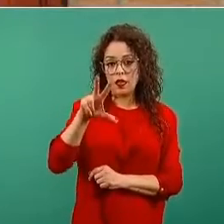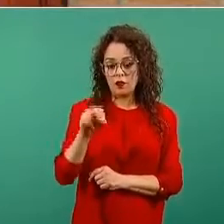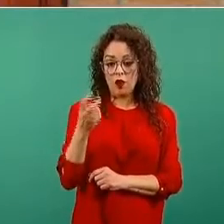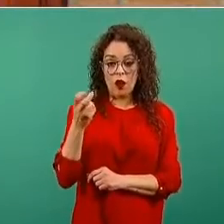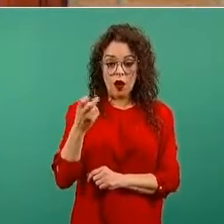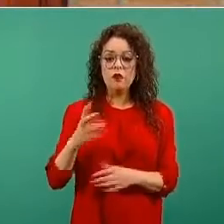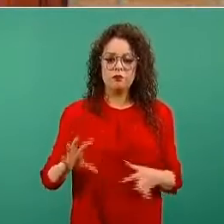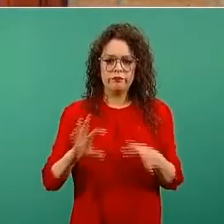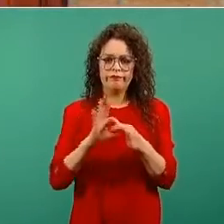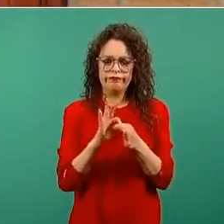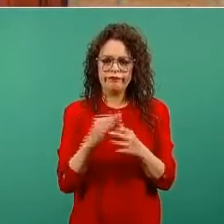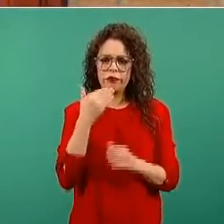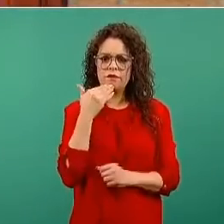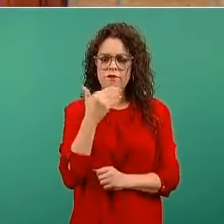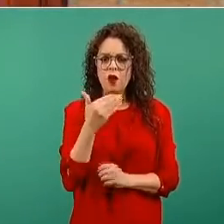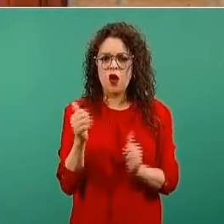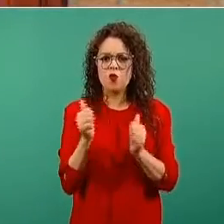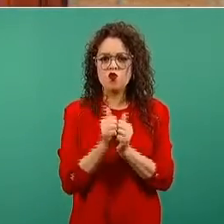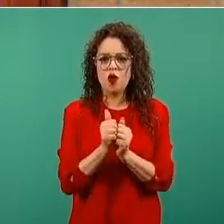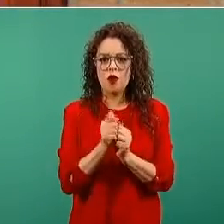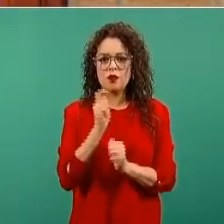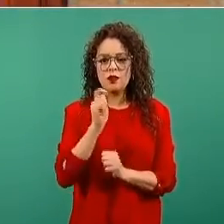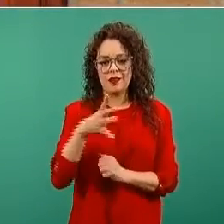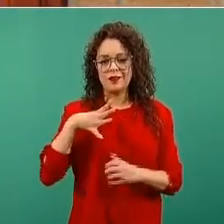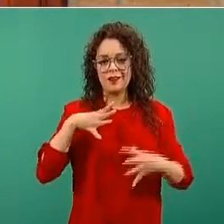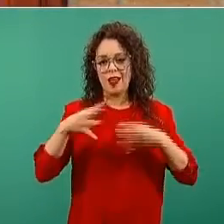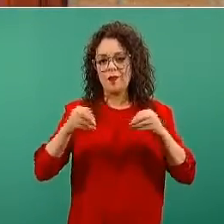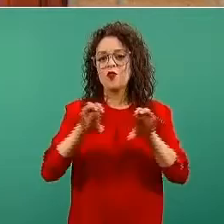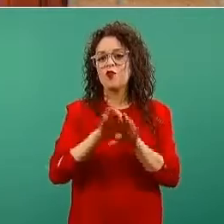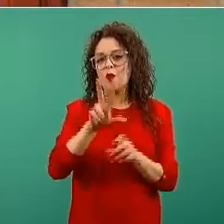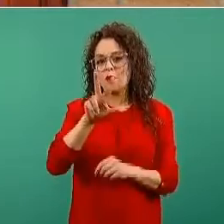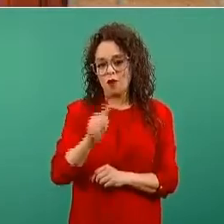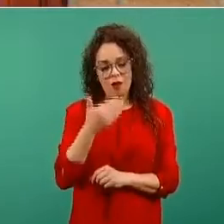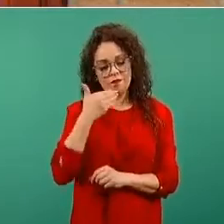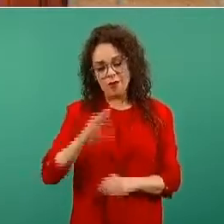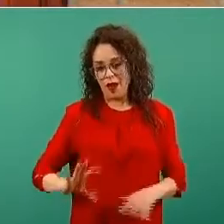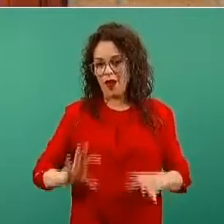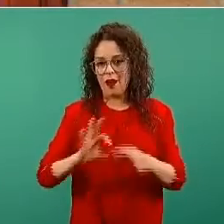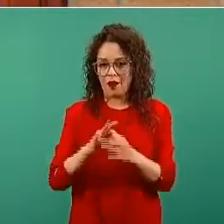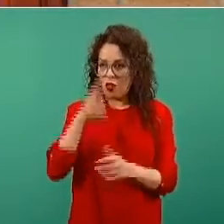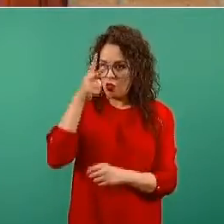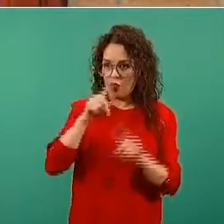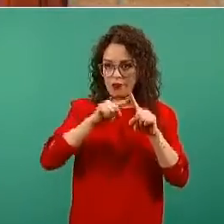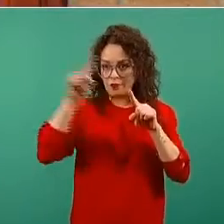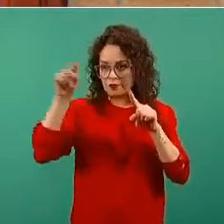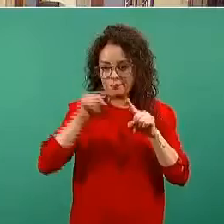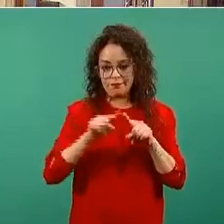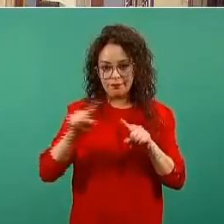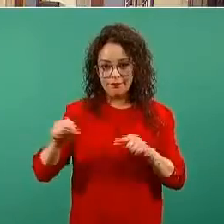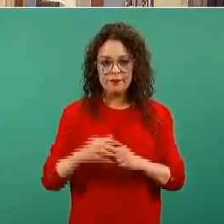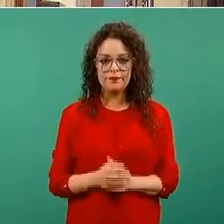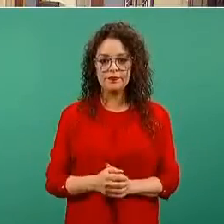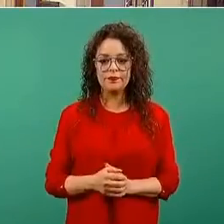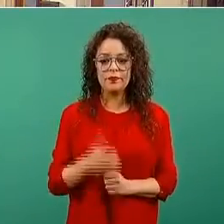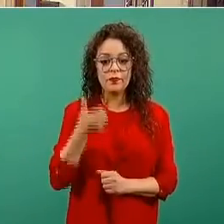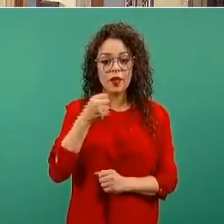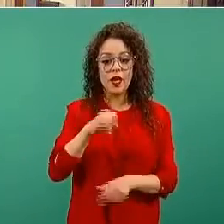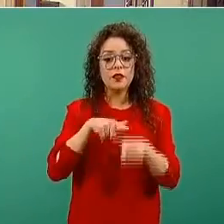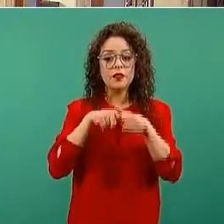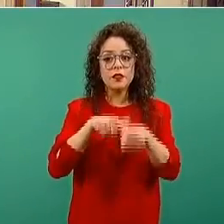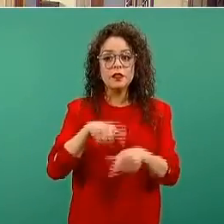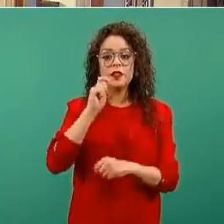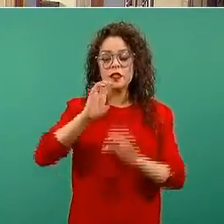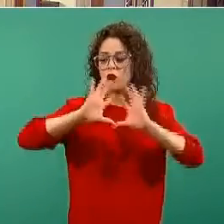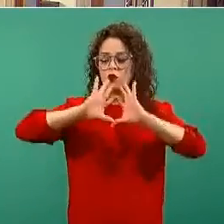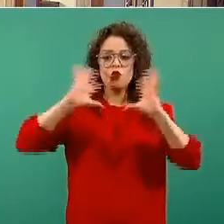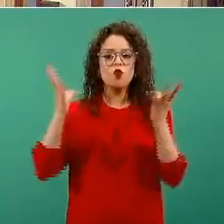con el comportamiento epidémico, y continúa así incrementando los esquemas completos